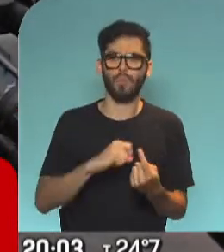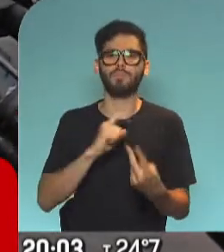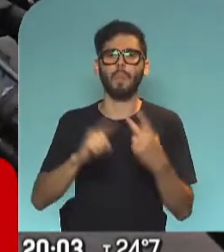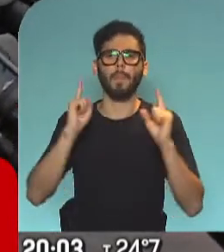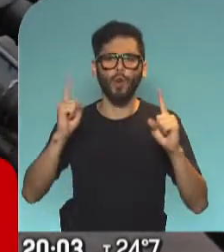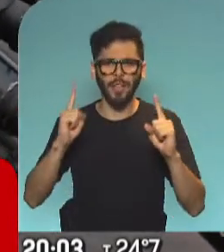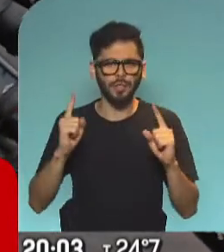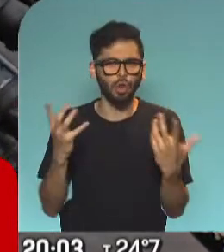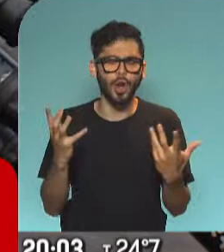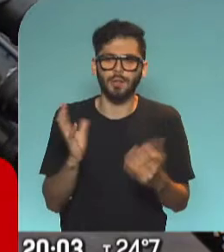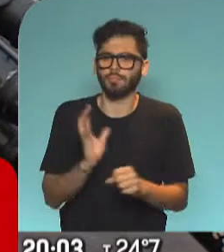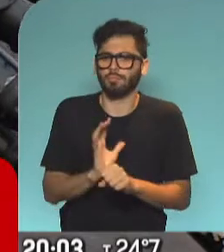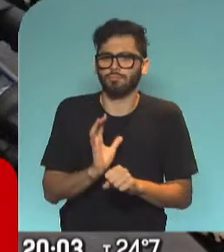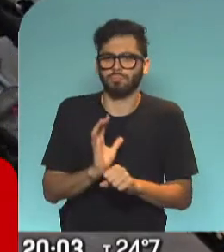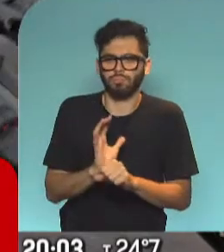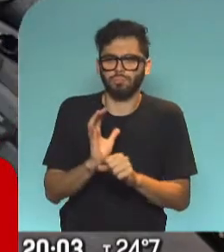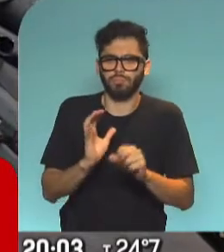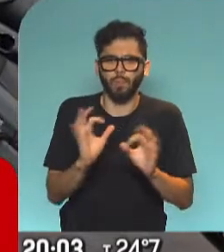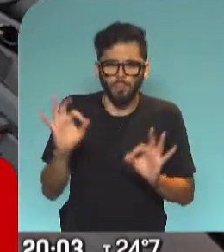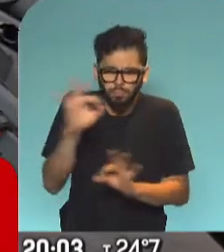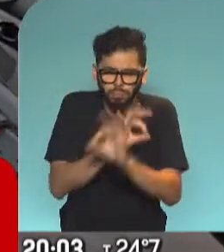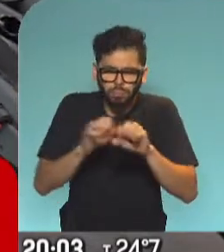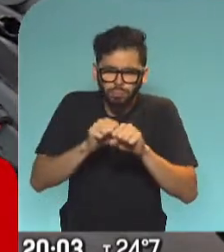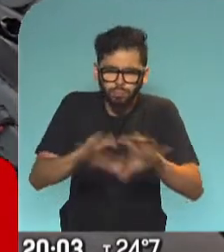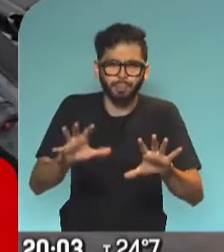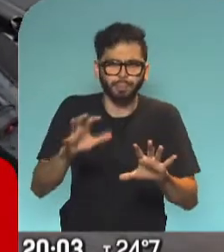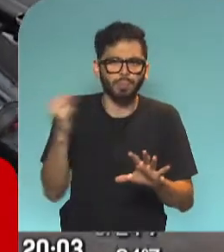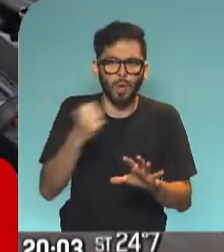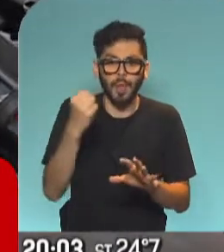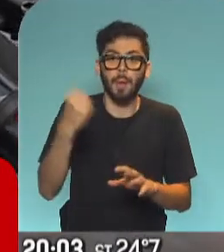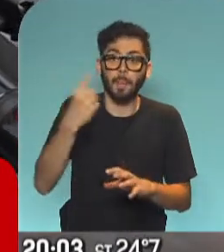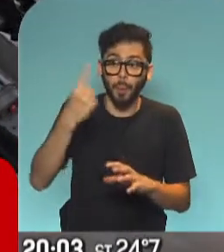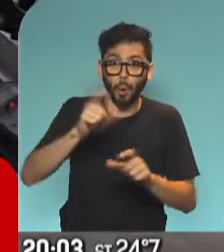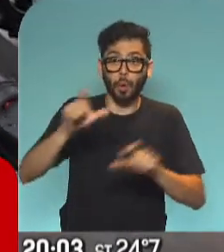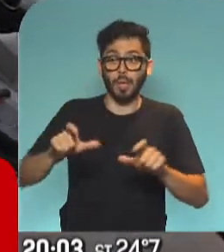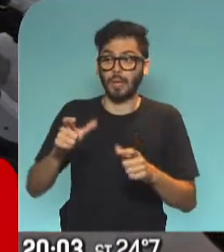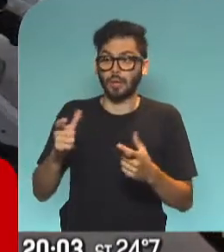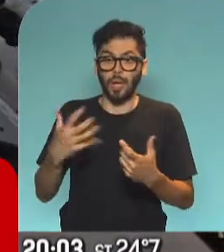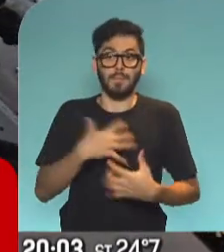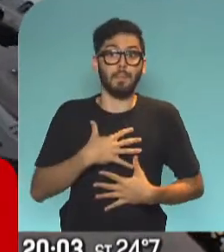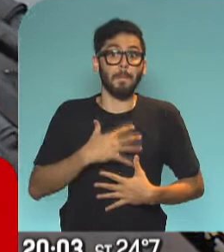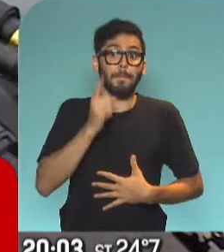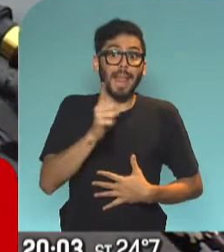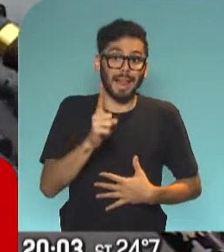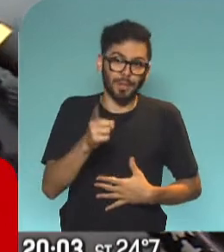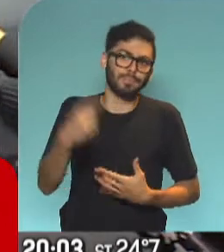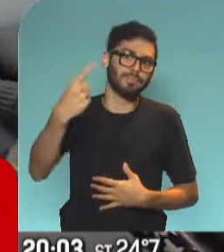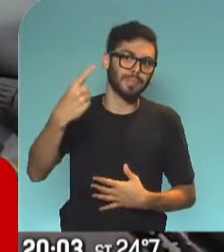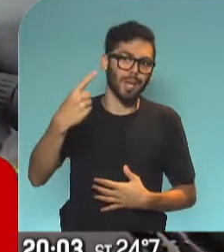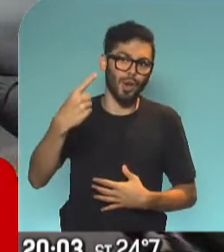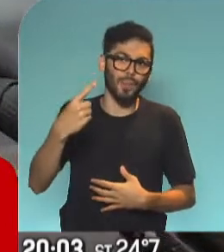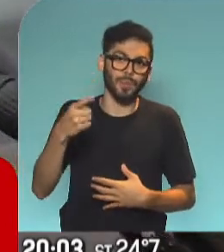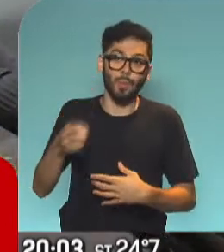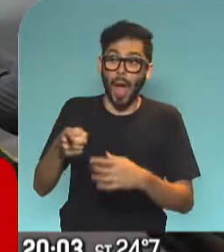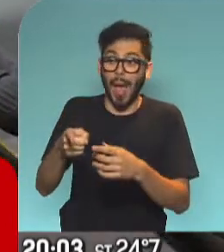que sea una estrategia muy abarcativa. La primera razón con los grupos vulnerables es que ahí bajamos y